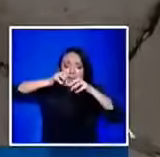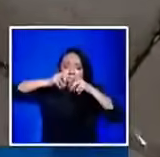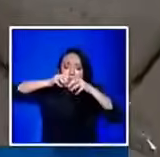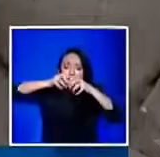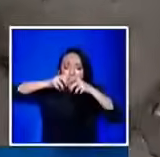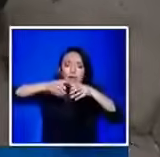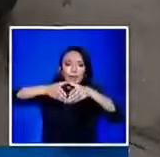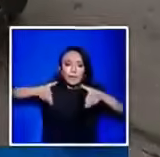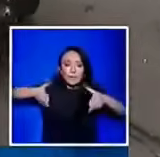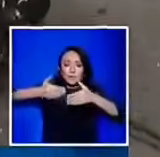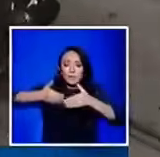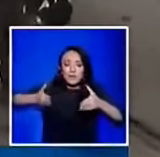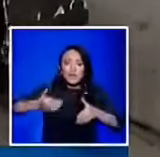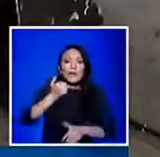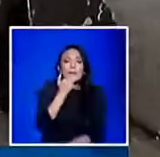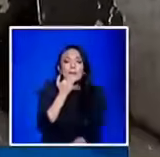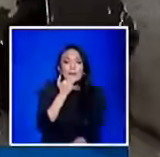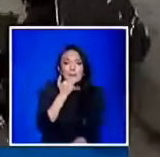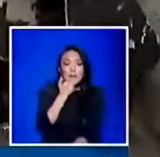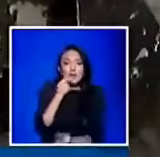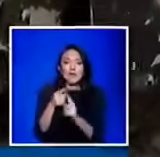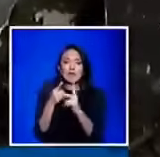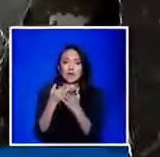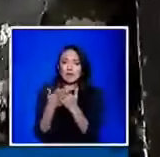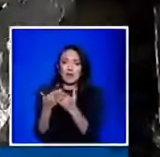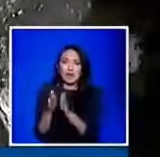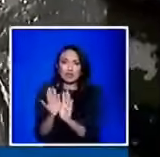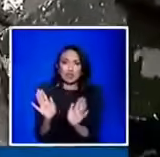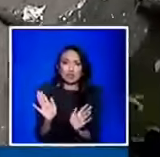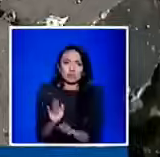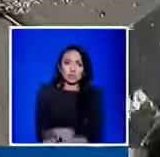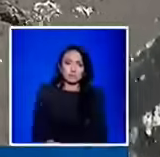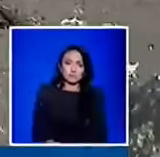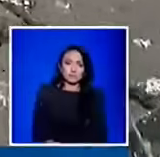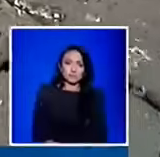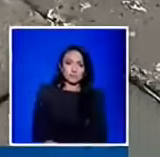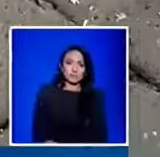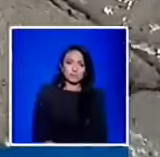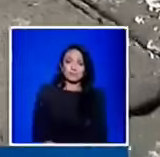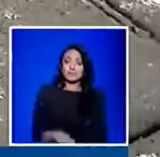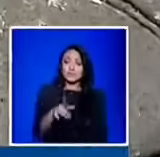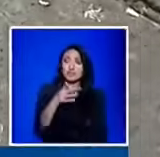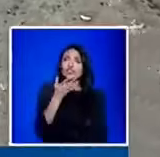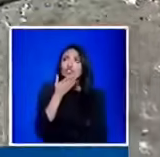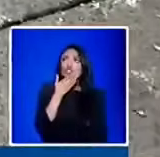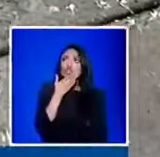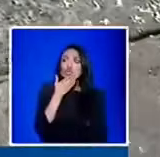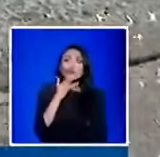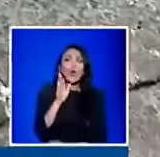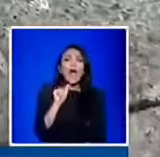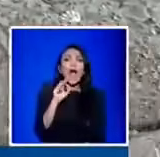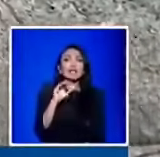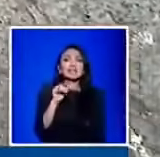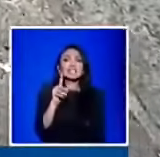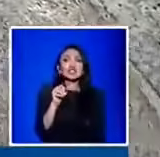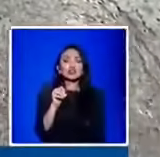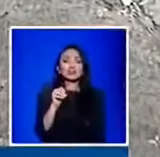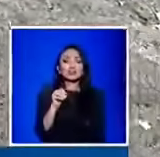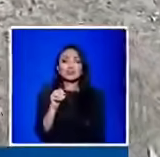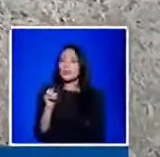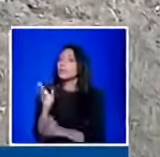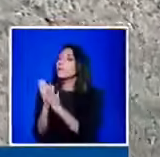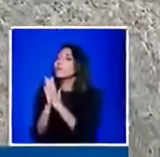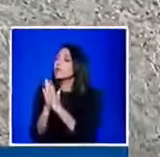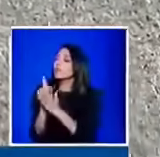solo para la piedra, sino para los metales, para todos los monumentos. Ácido sulfúrico, ¿no? Sí. Pedirle a la ciudadanía, ¿qué pedirle a